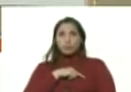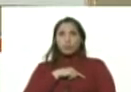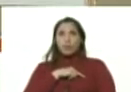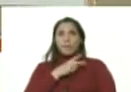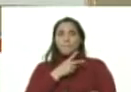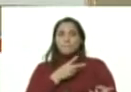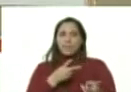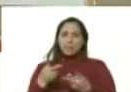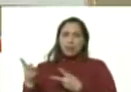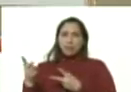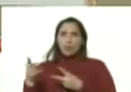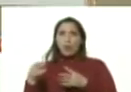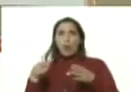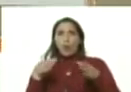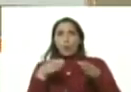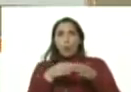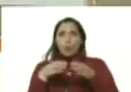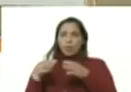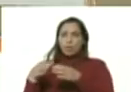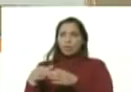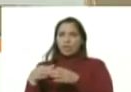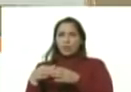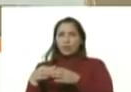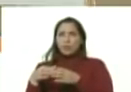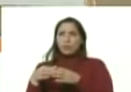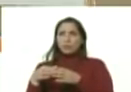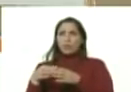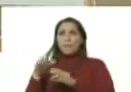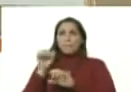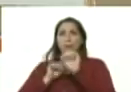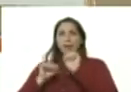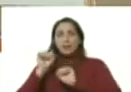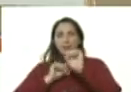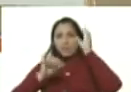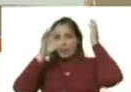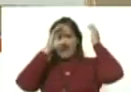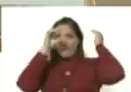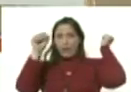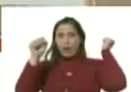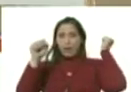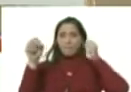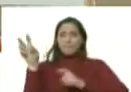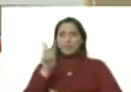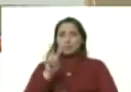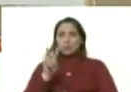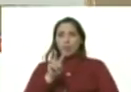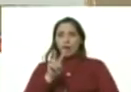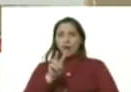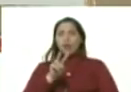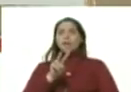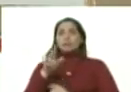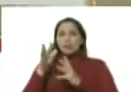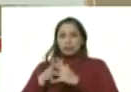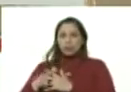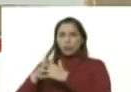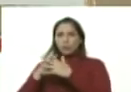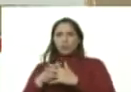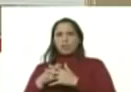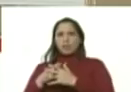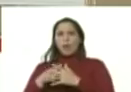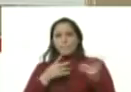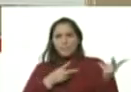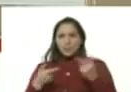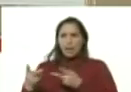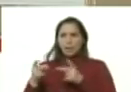un colectivo que se organizó para defender la embajada de Venezuela en los Estados Unidos. Los invitamos a permanecer